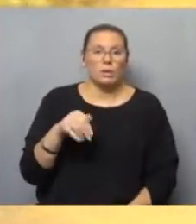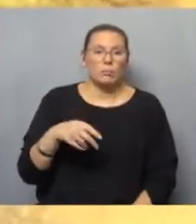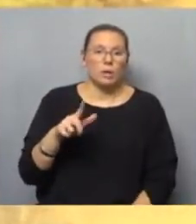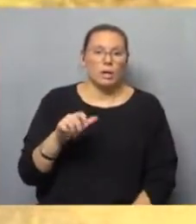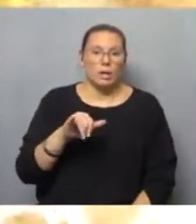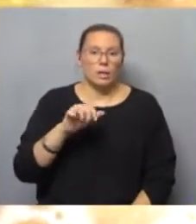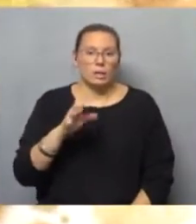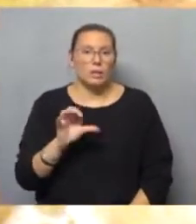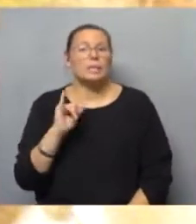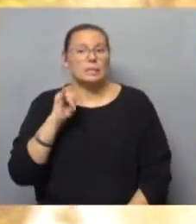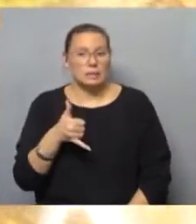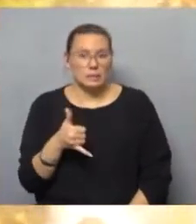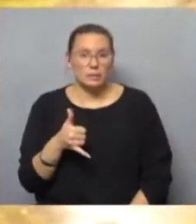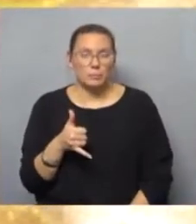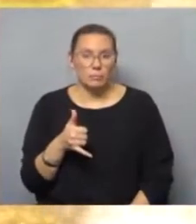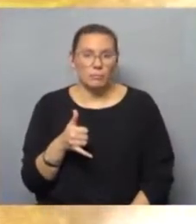está porque